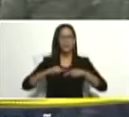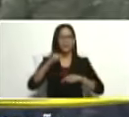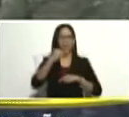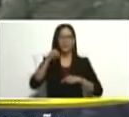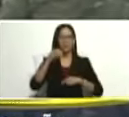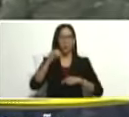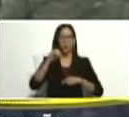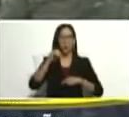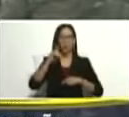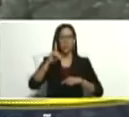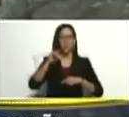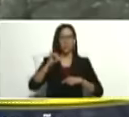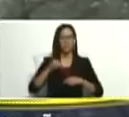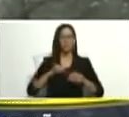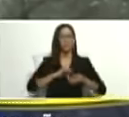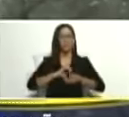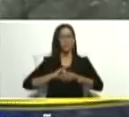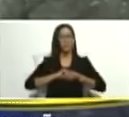COGEDE,